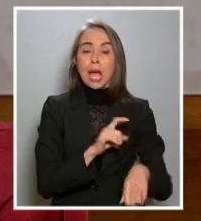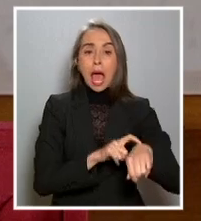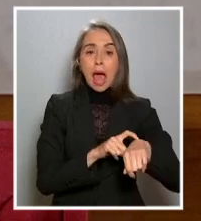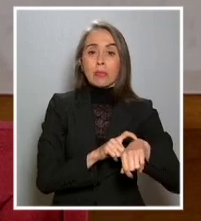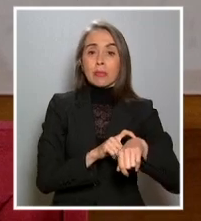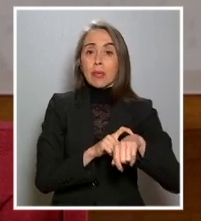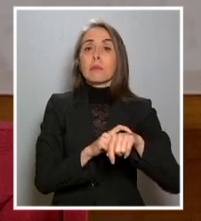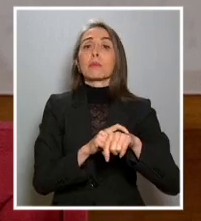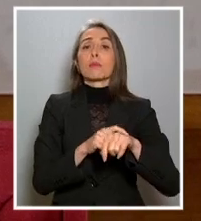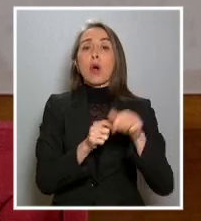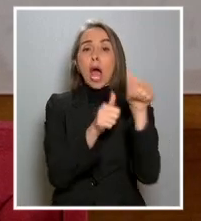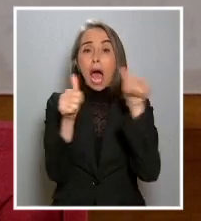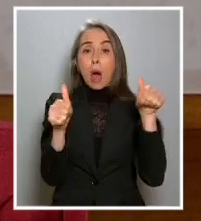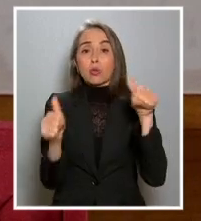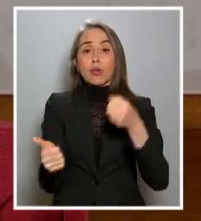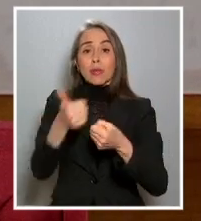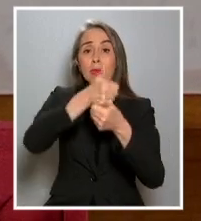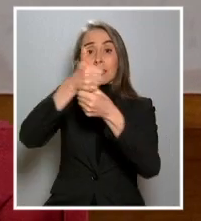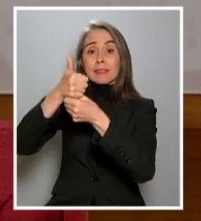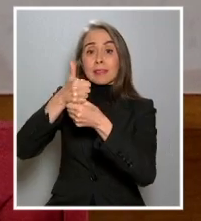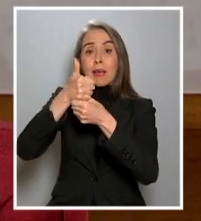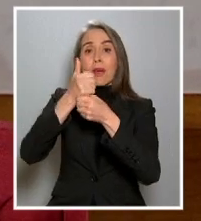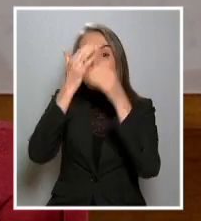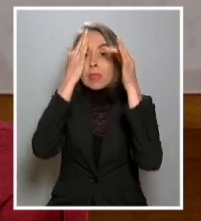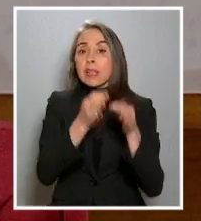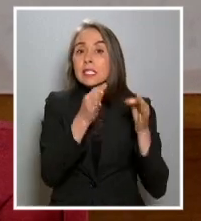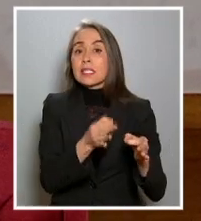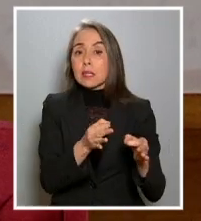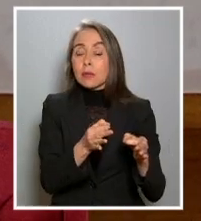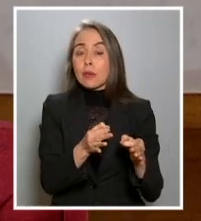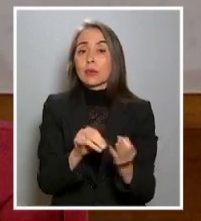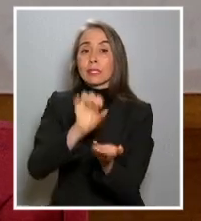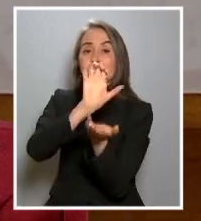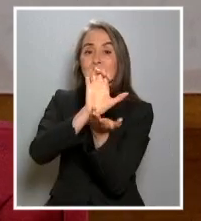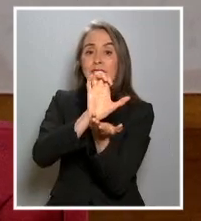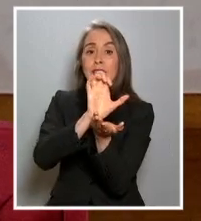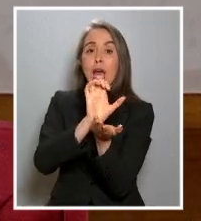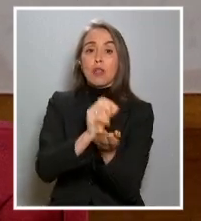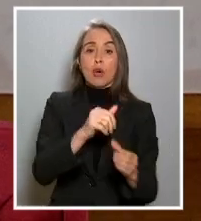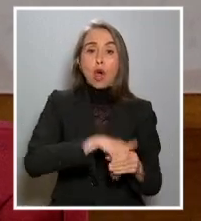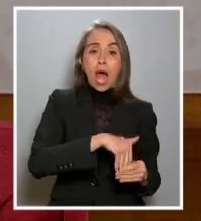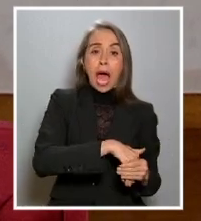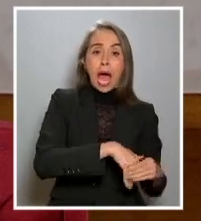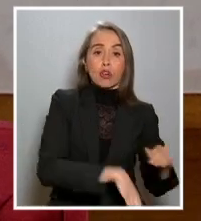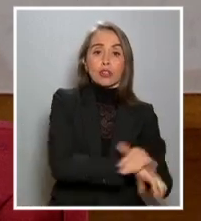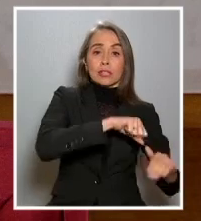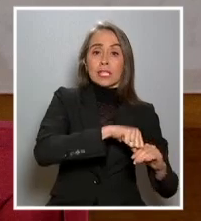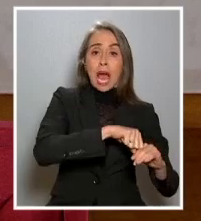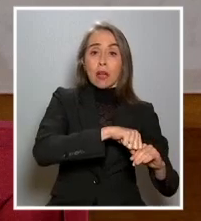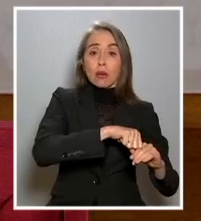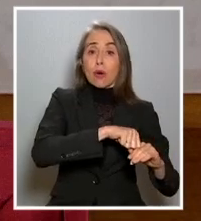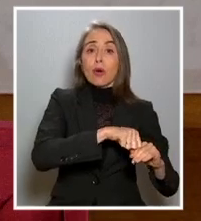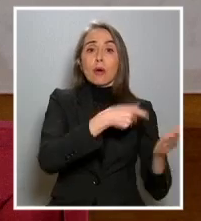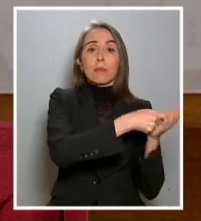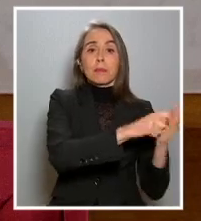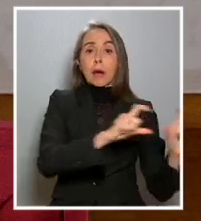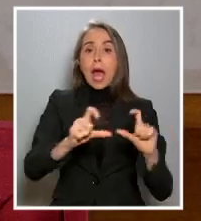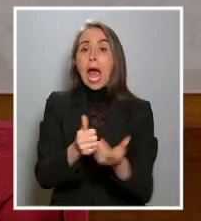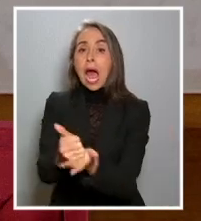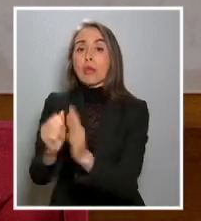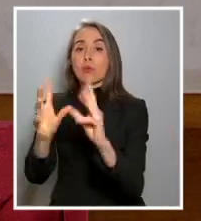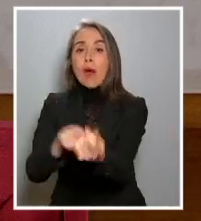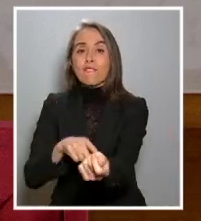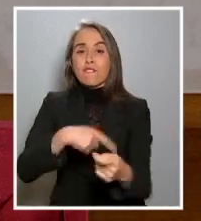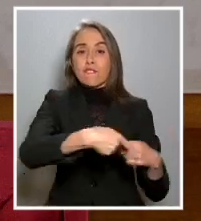las decisiones de las autoridades del momento. El Estado tuvo que usar sus ahorros para salir en ayuda de las familias, a lo que se